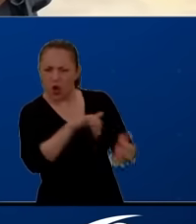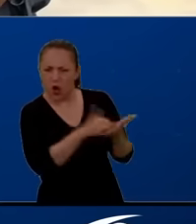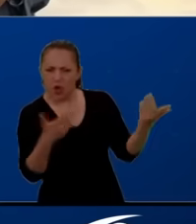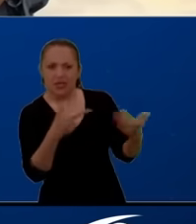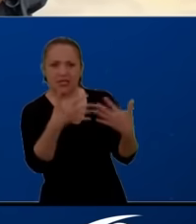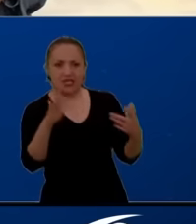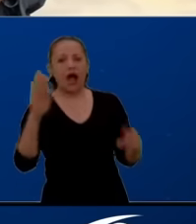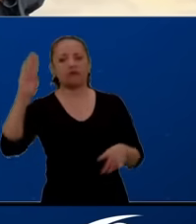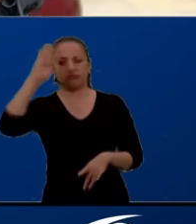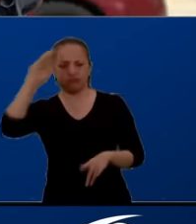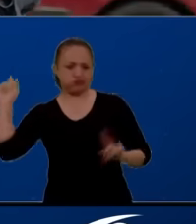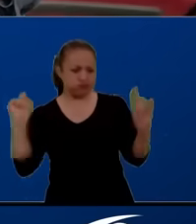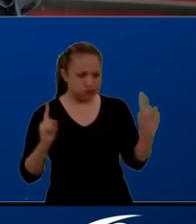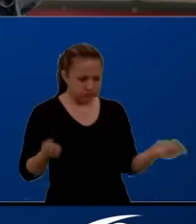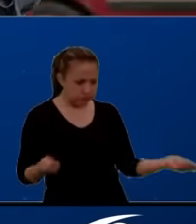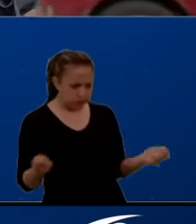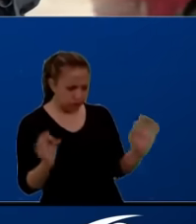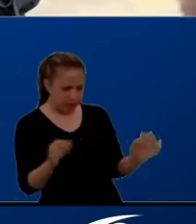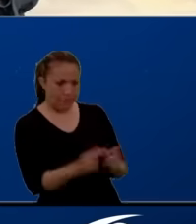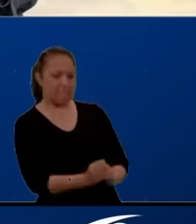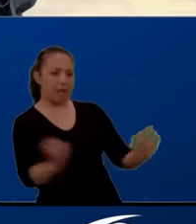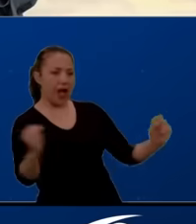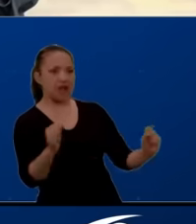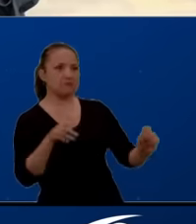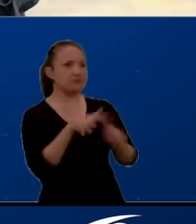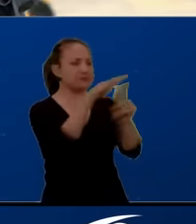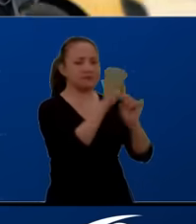que hicieron las autoridades?